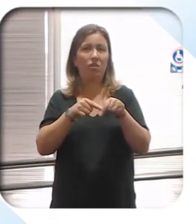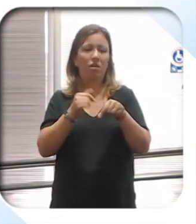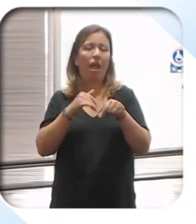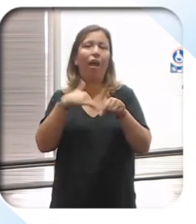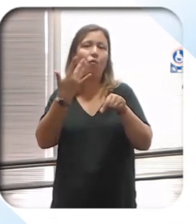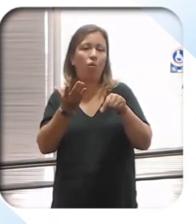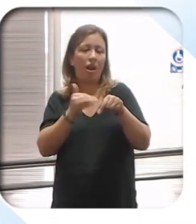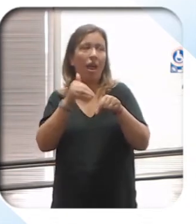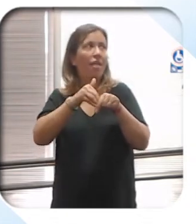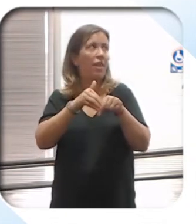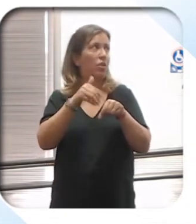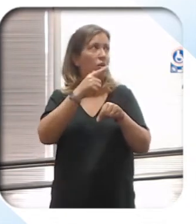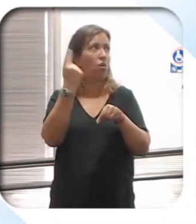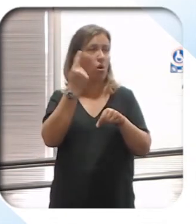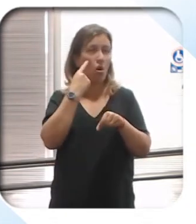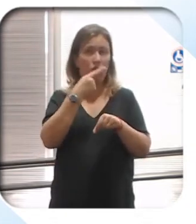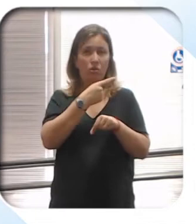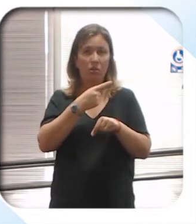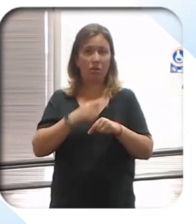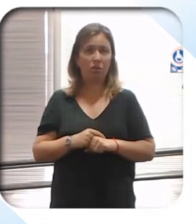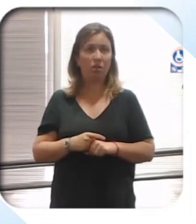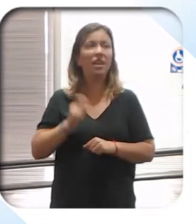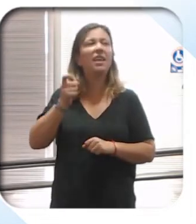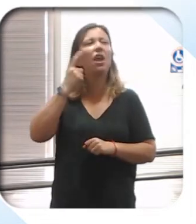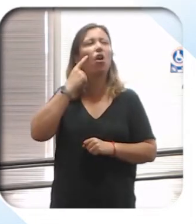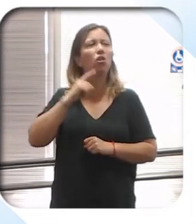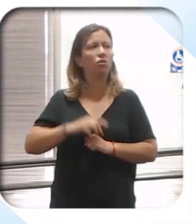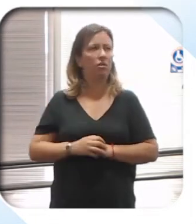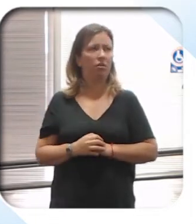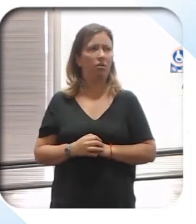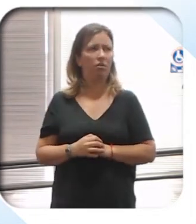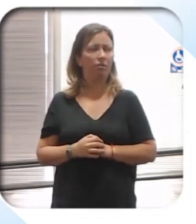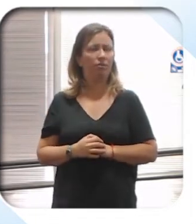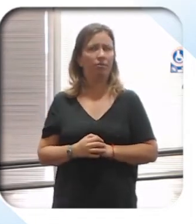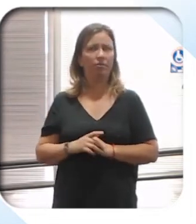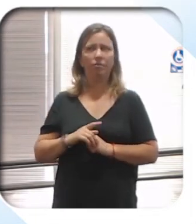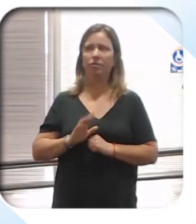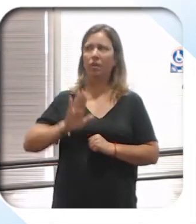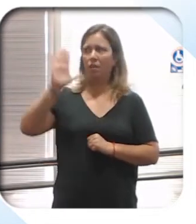por fuera. ¿Lo conocían todos? Levanten la mano.